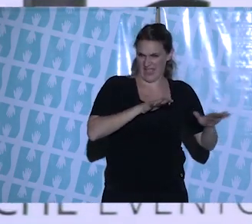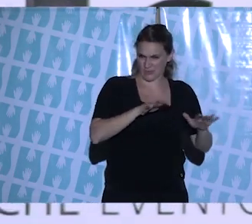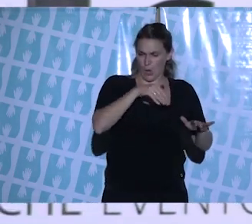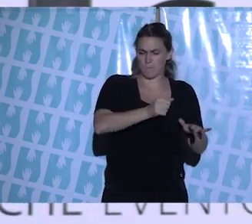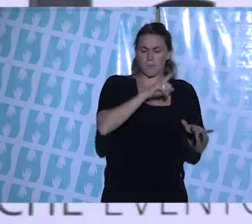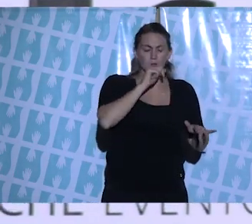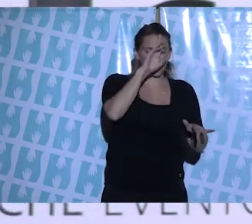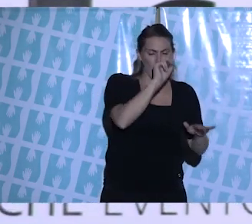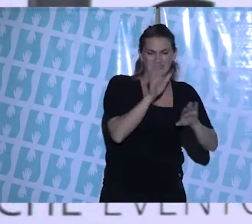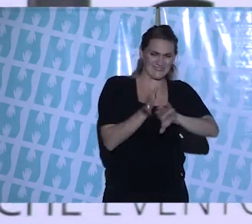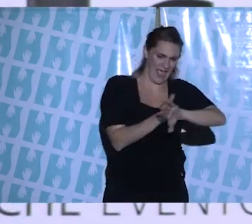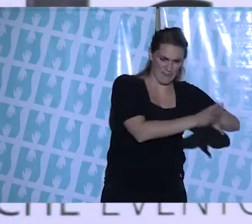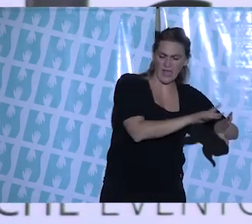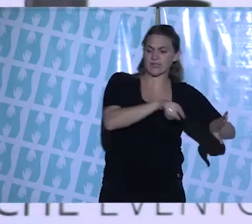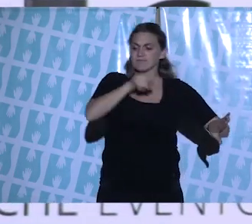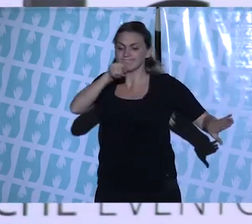enfermedad.